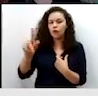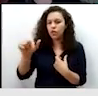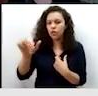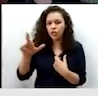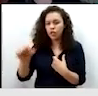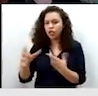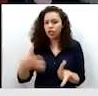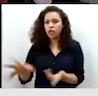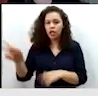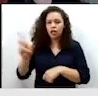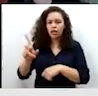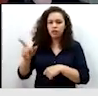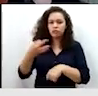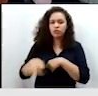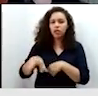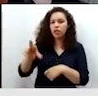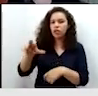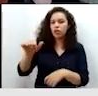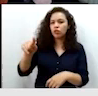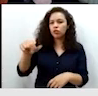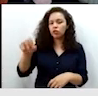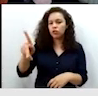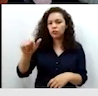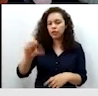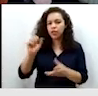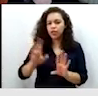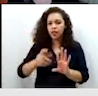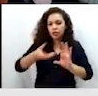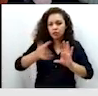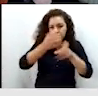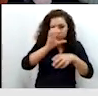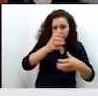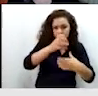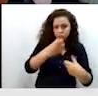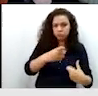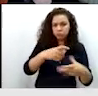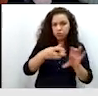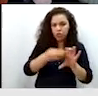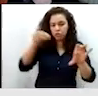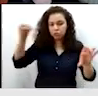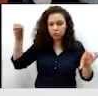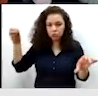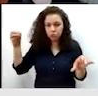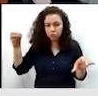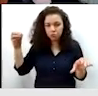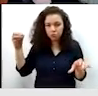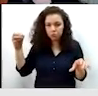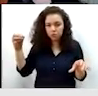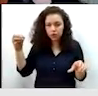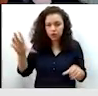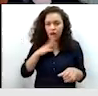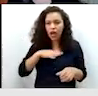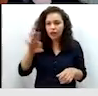rutinario es el de Rotoplas, que prácticamente usted nada más desarma, viene un como tipo